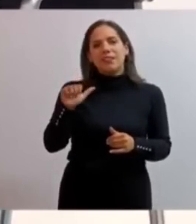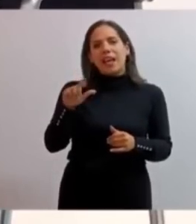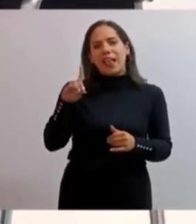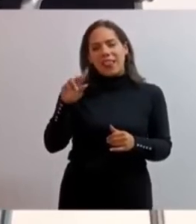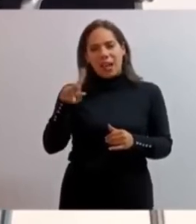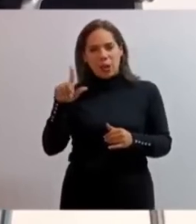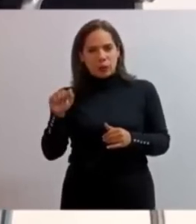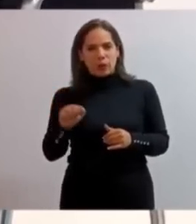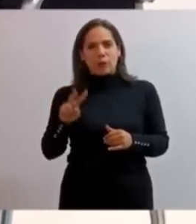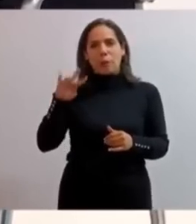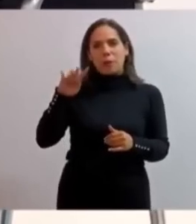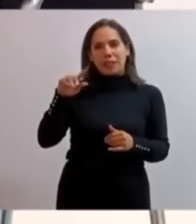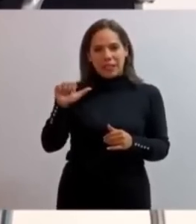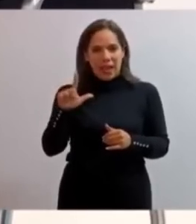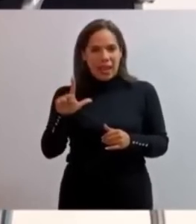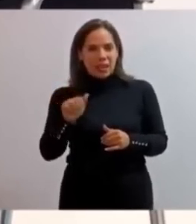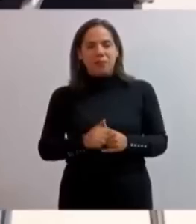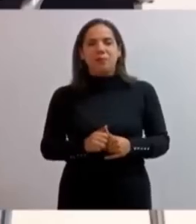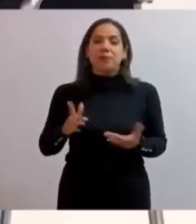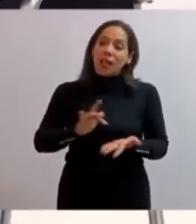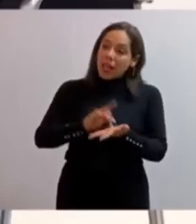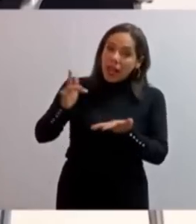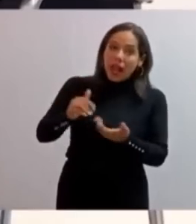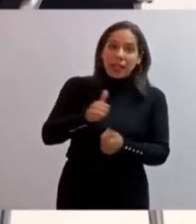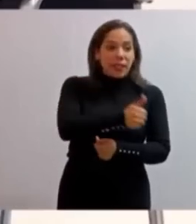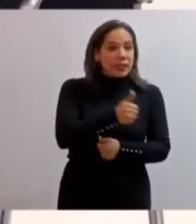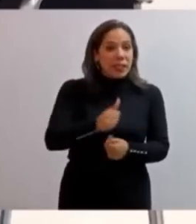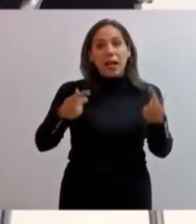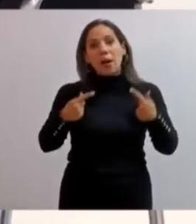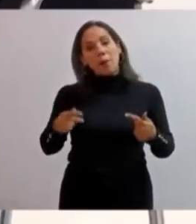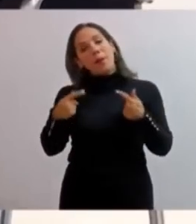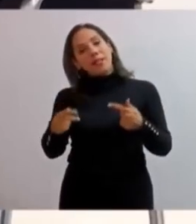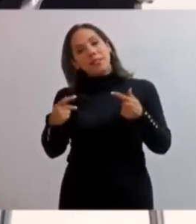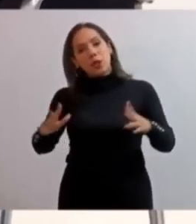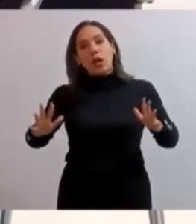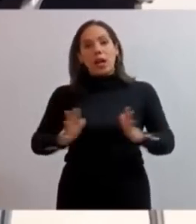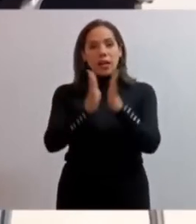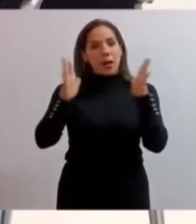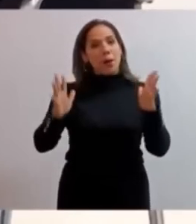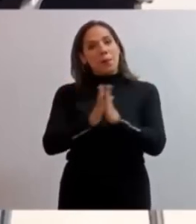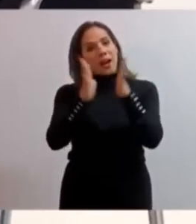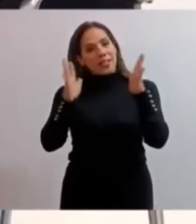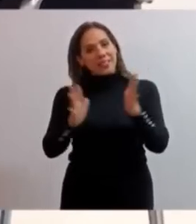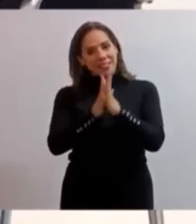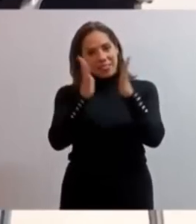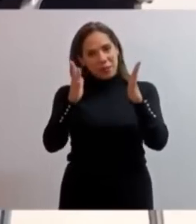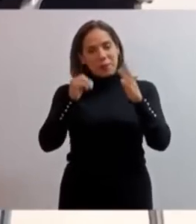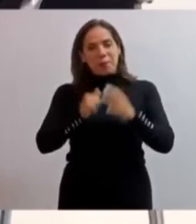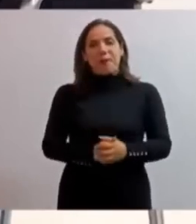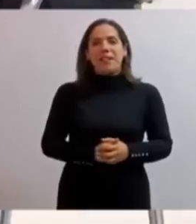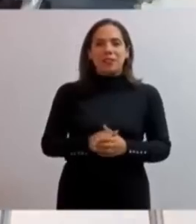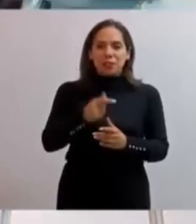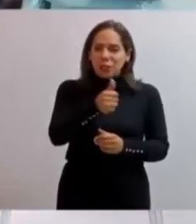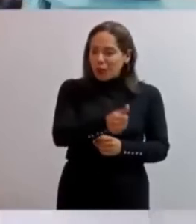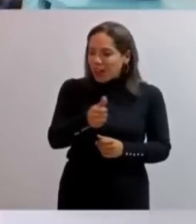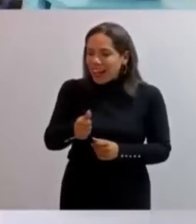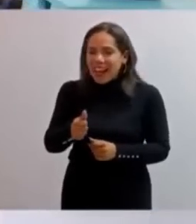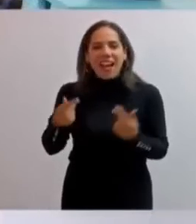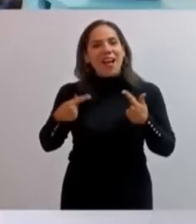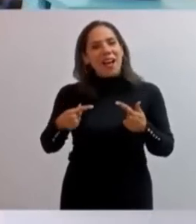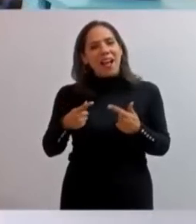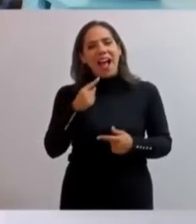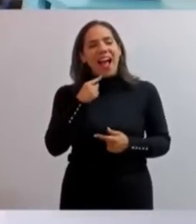señas mexicano, y agradecer sobre todo la participación de todos ustedes que están siguiendo